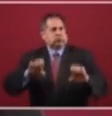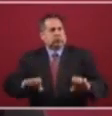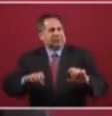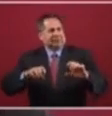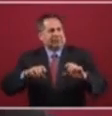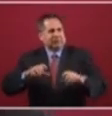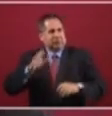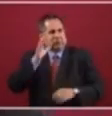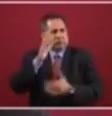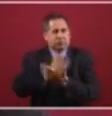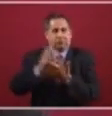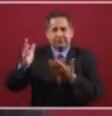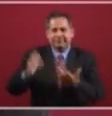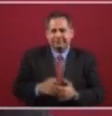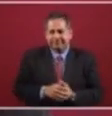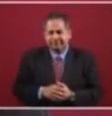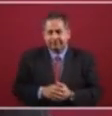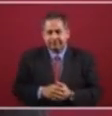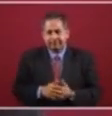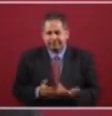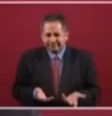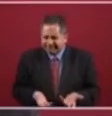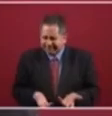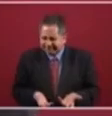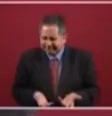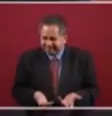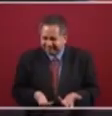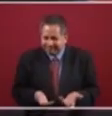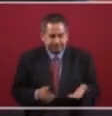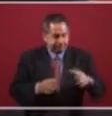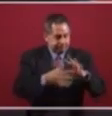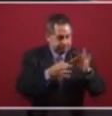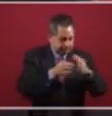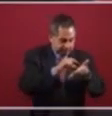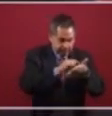Y en una nota